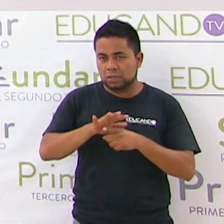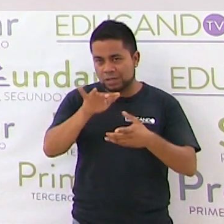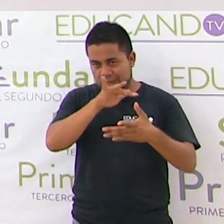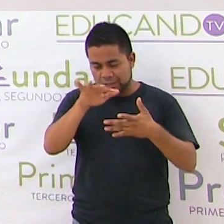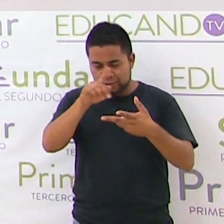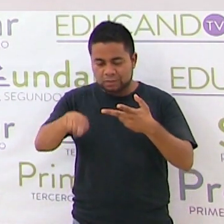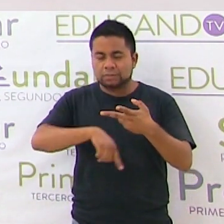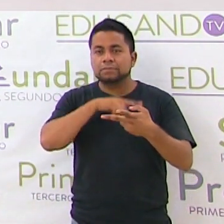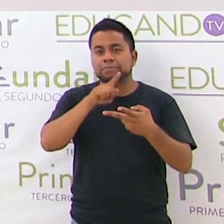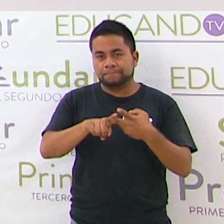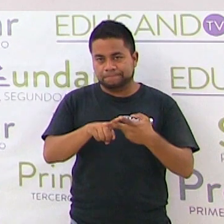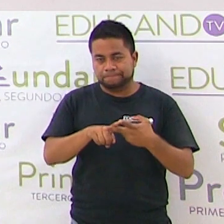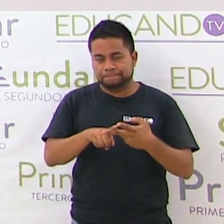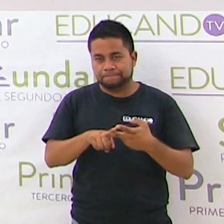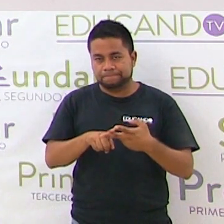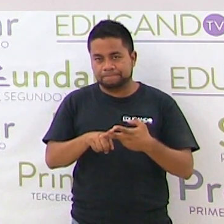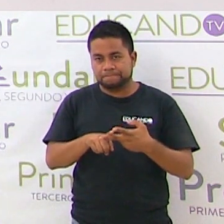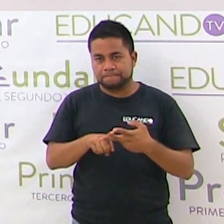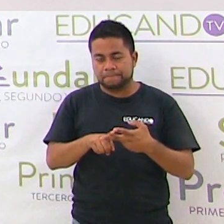Leemos. Luego,